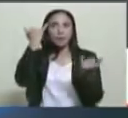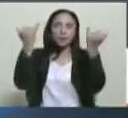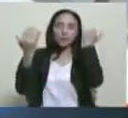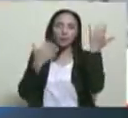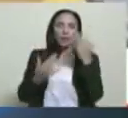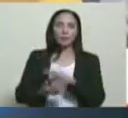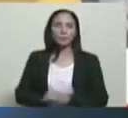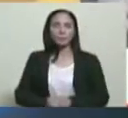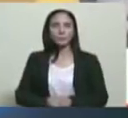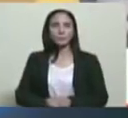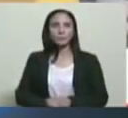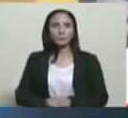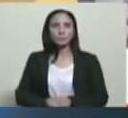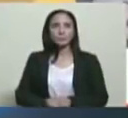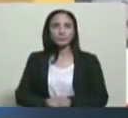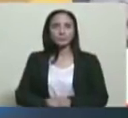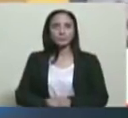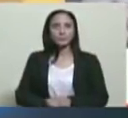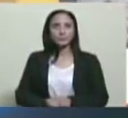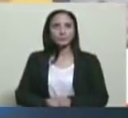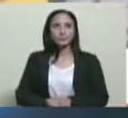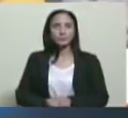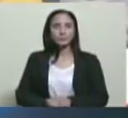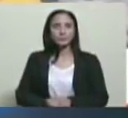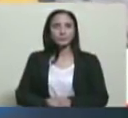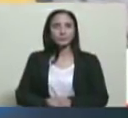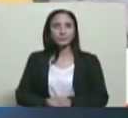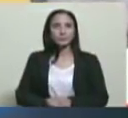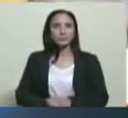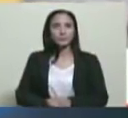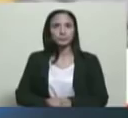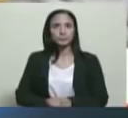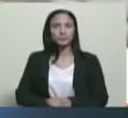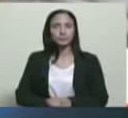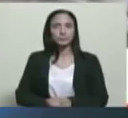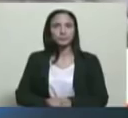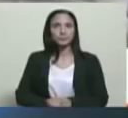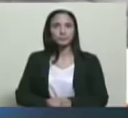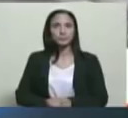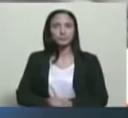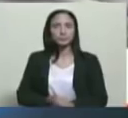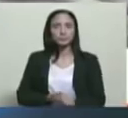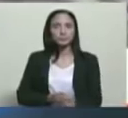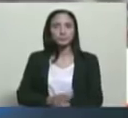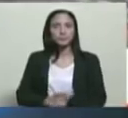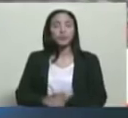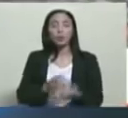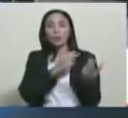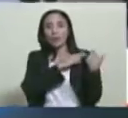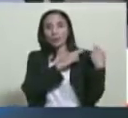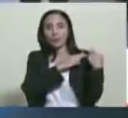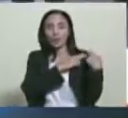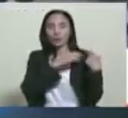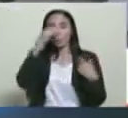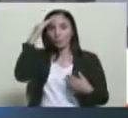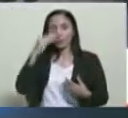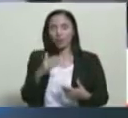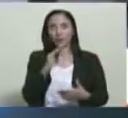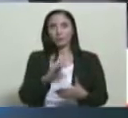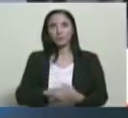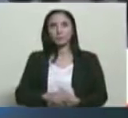el general en jefe, Vladimir Padrino. Extraordinarias reflexiones. El general en jefe contó